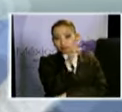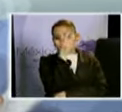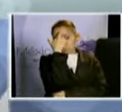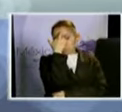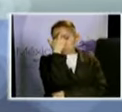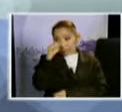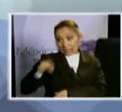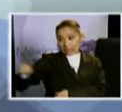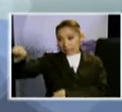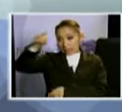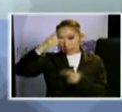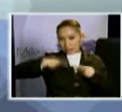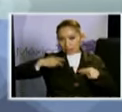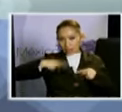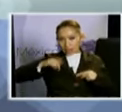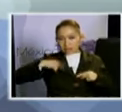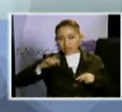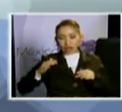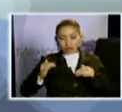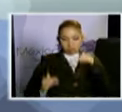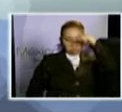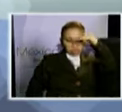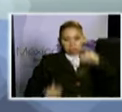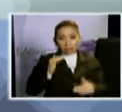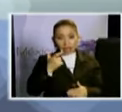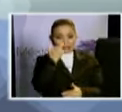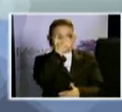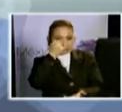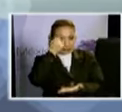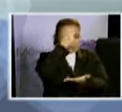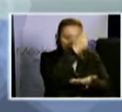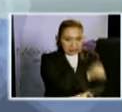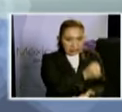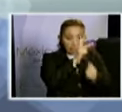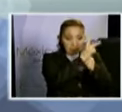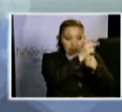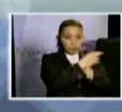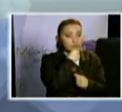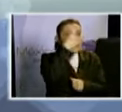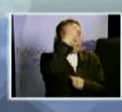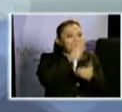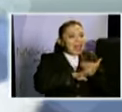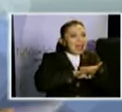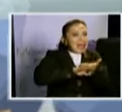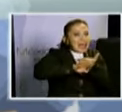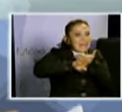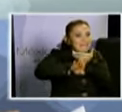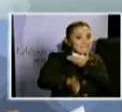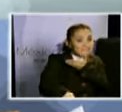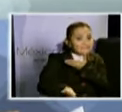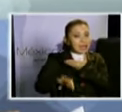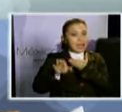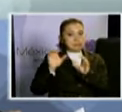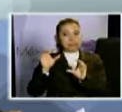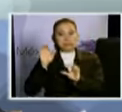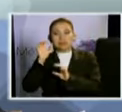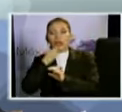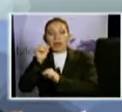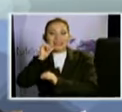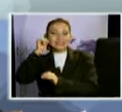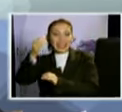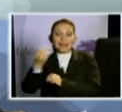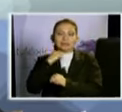Recuérdenos aquí al auditorio la desproporción que hay entre los presupuestos que destinan las naciones a prevenir. De hecho, ayer nos